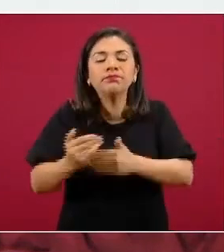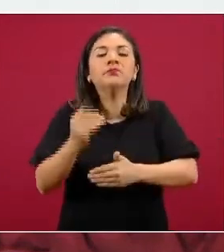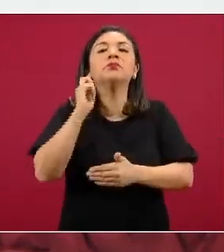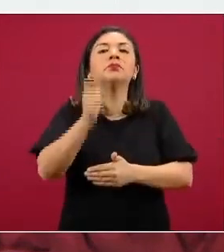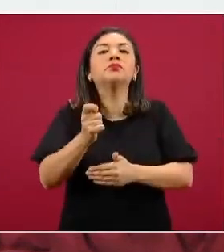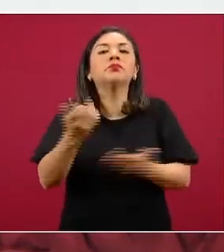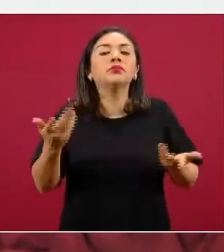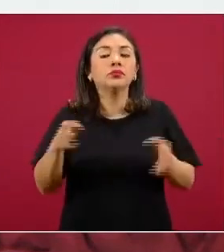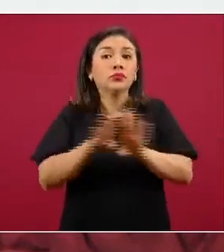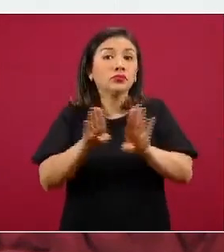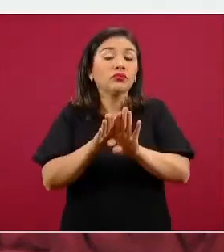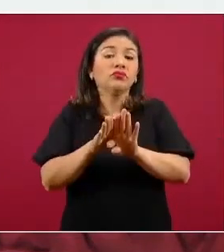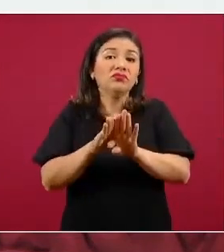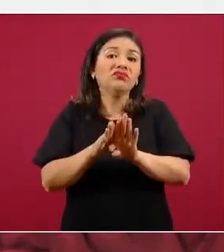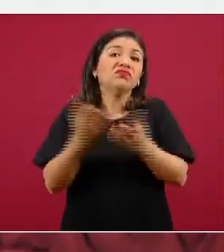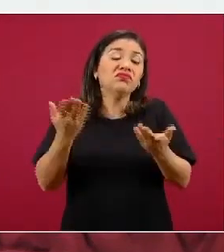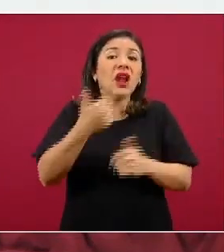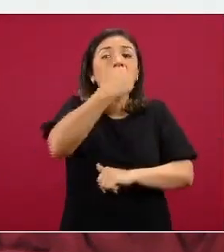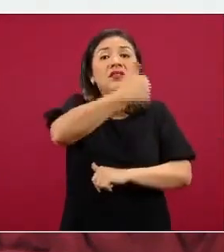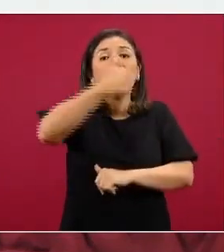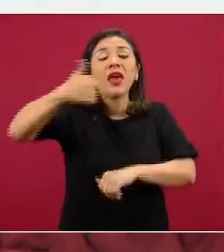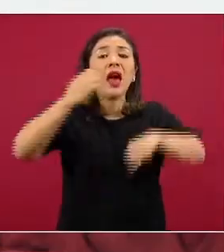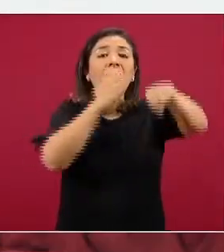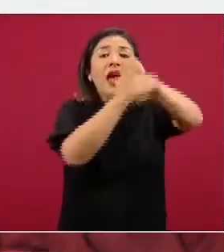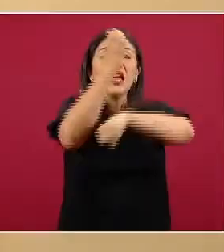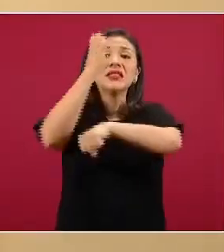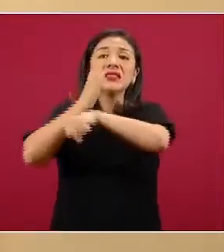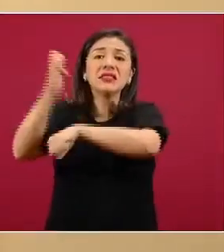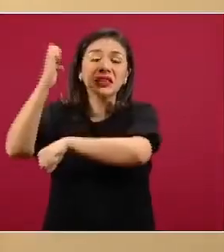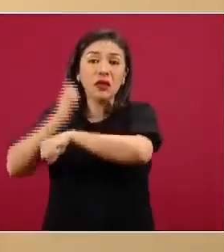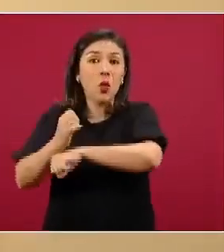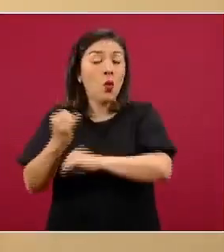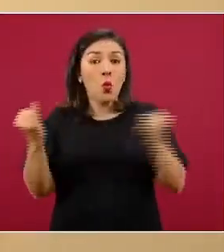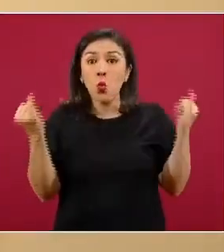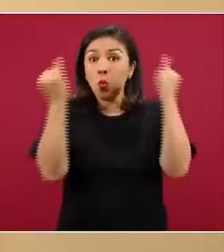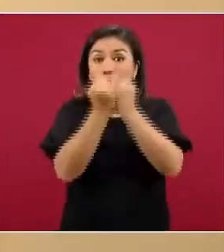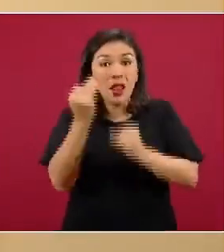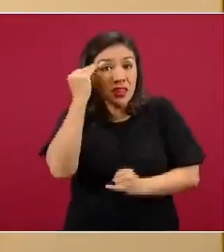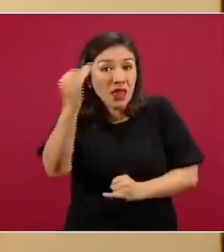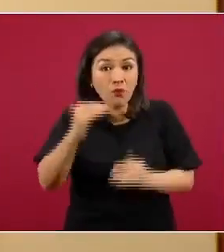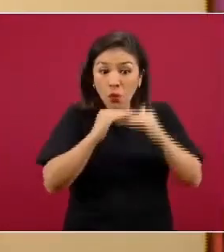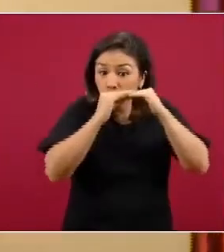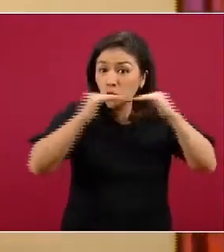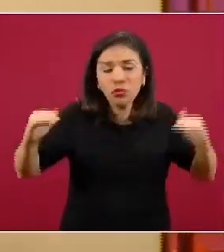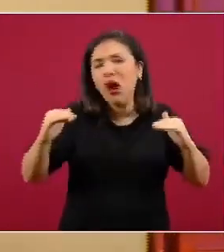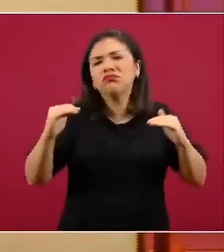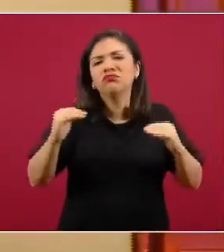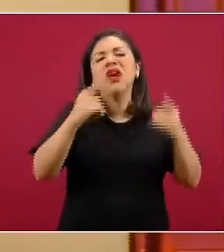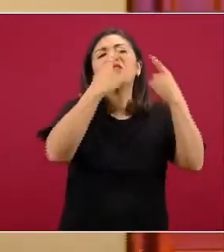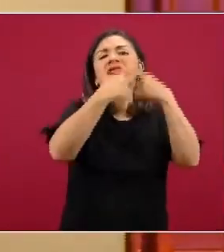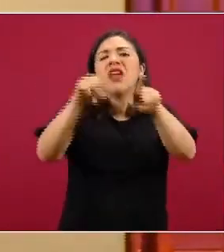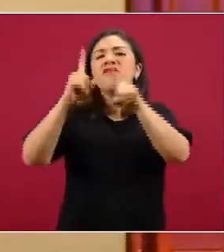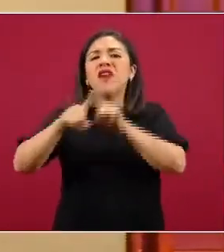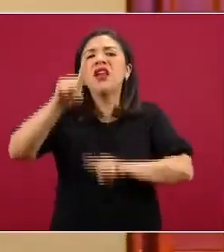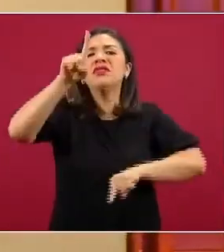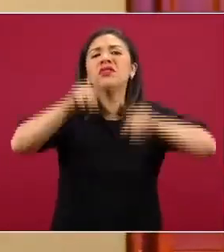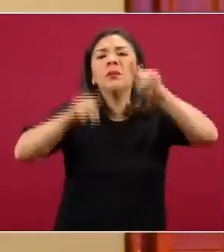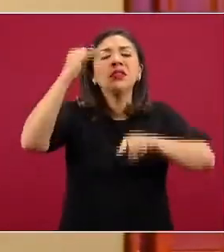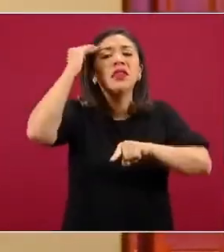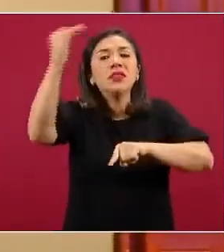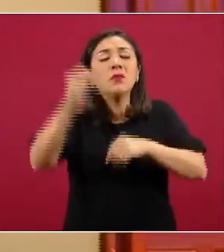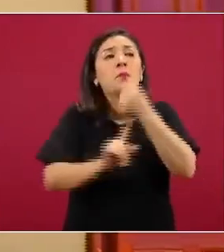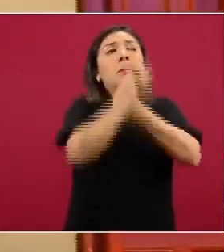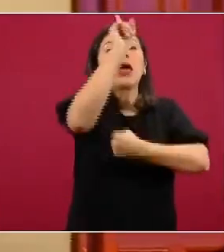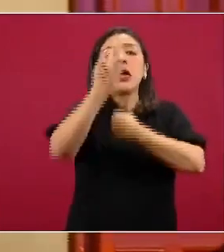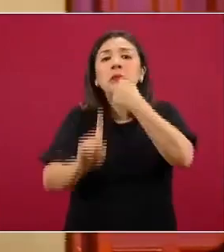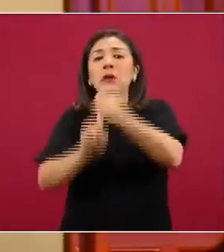manera asincrónica cada una de las entidades federativas ha presentado diferentes formas, momentos de la epidemia,